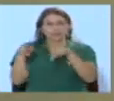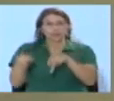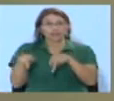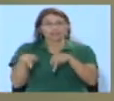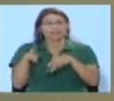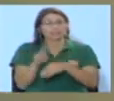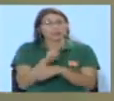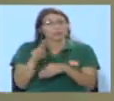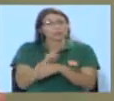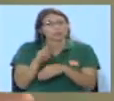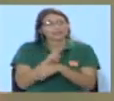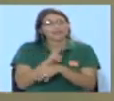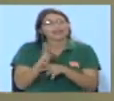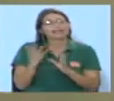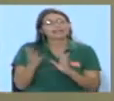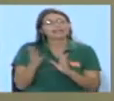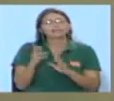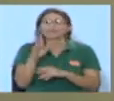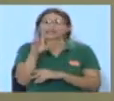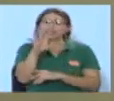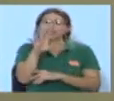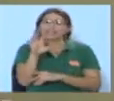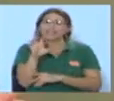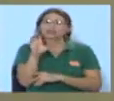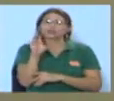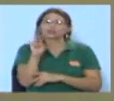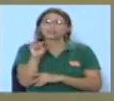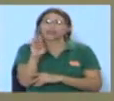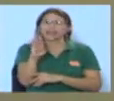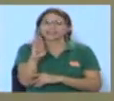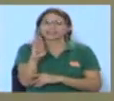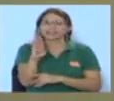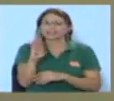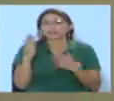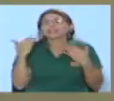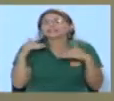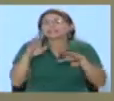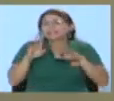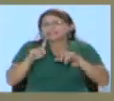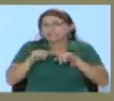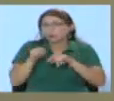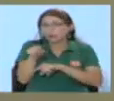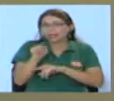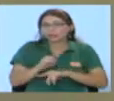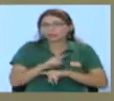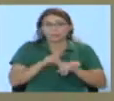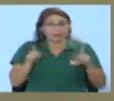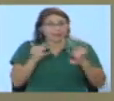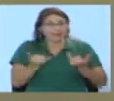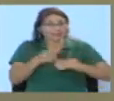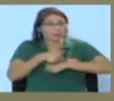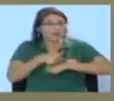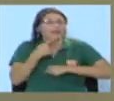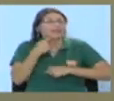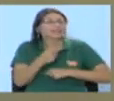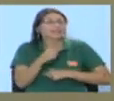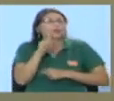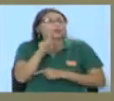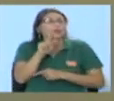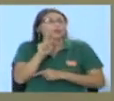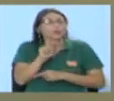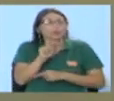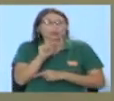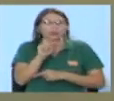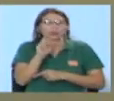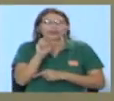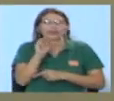promedio, según ellos, 500 megas. En este momento, de acuerdo a las operadoras, consumen 1.0 gigas, pero hay unos pocos